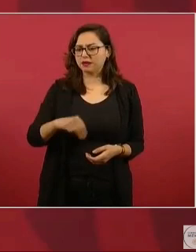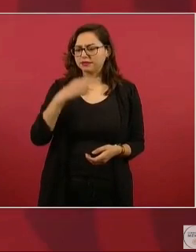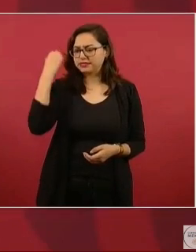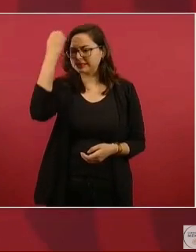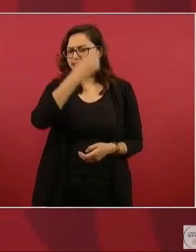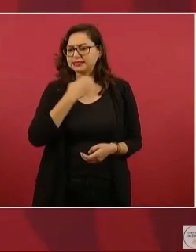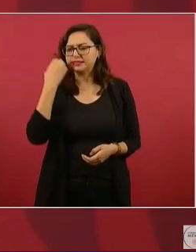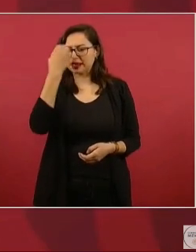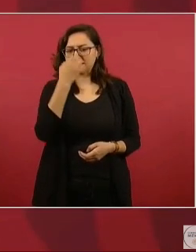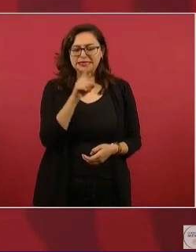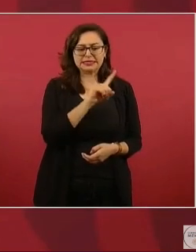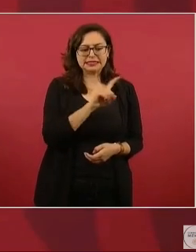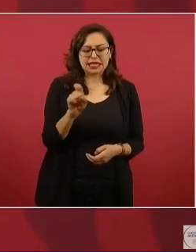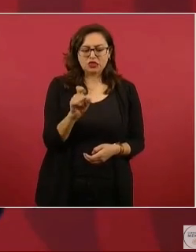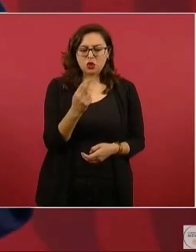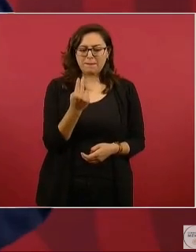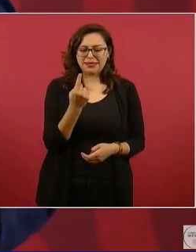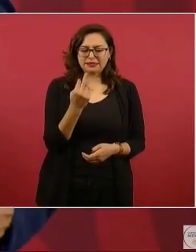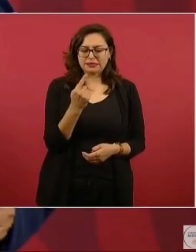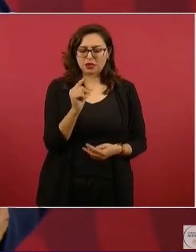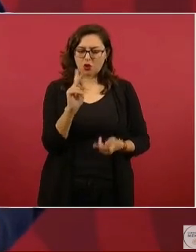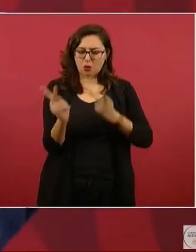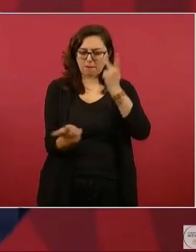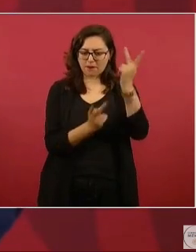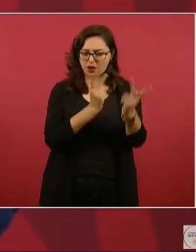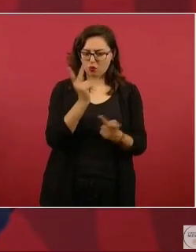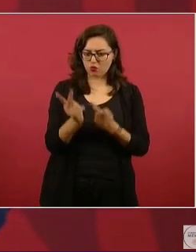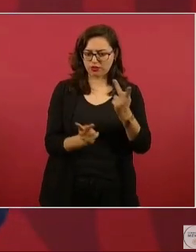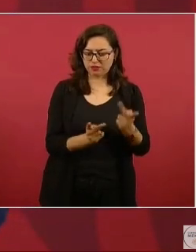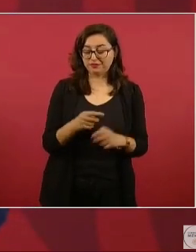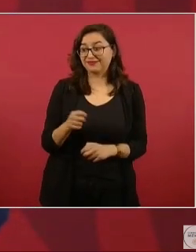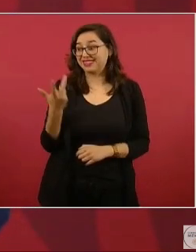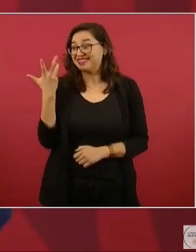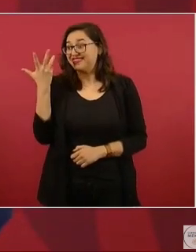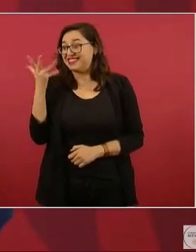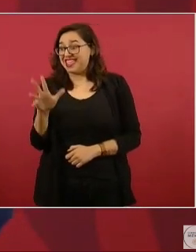se inscribían 10,000 para medicina.